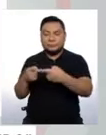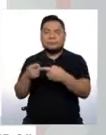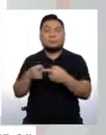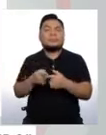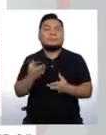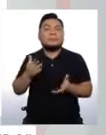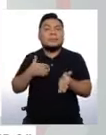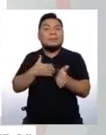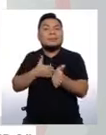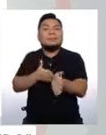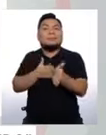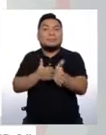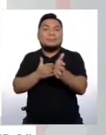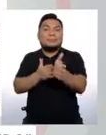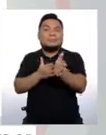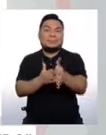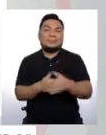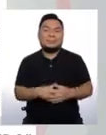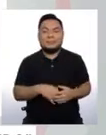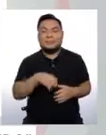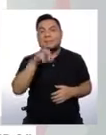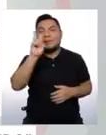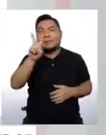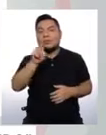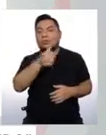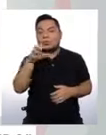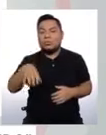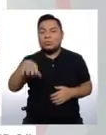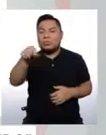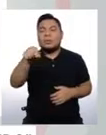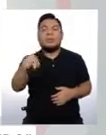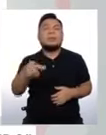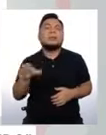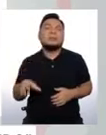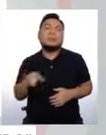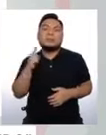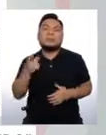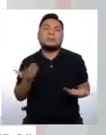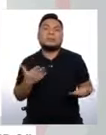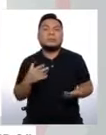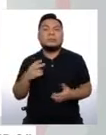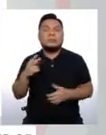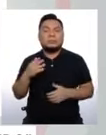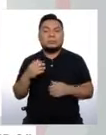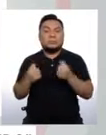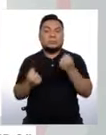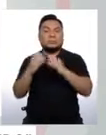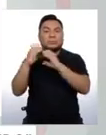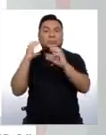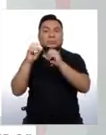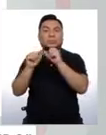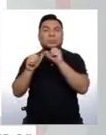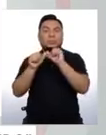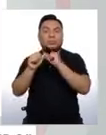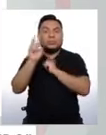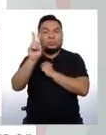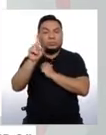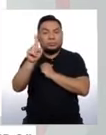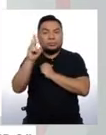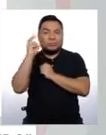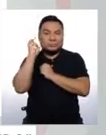metropolitano y dos estaciones de la línea v